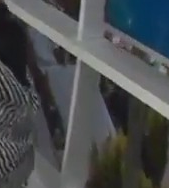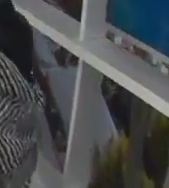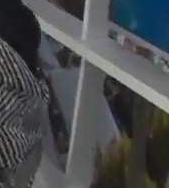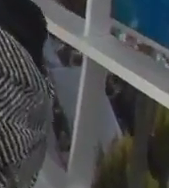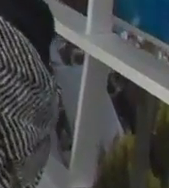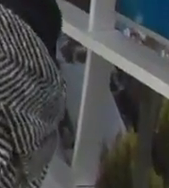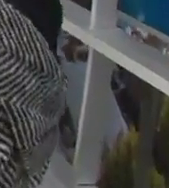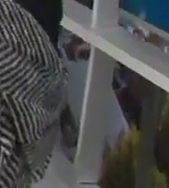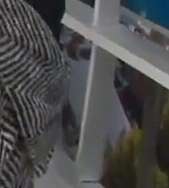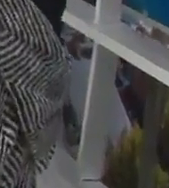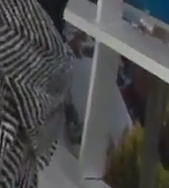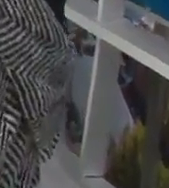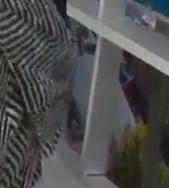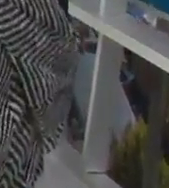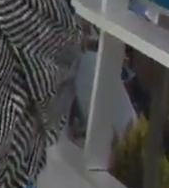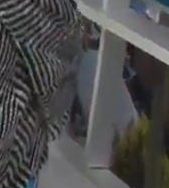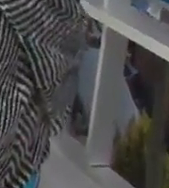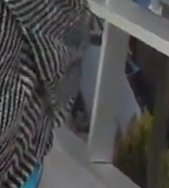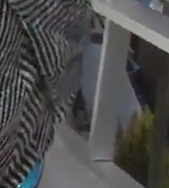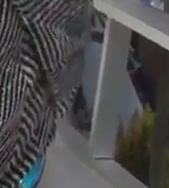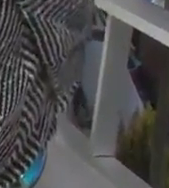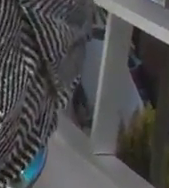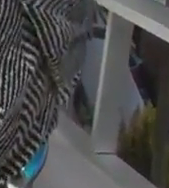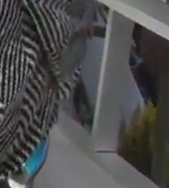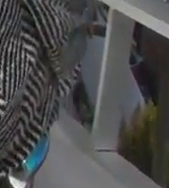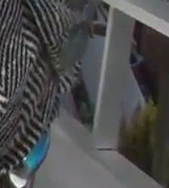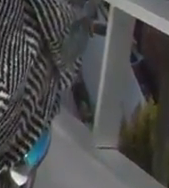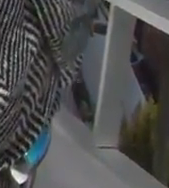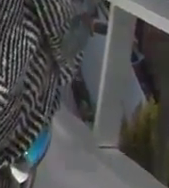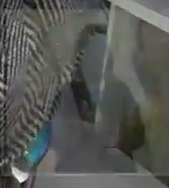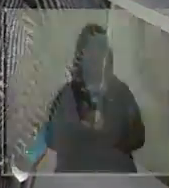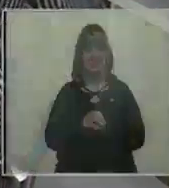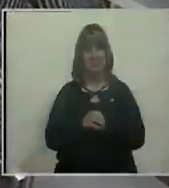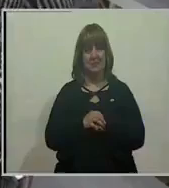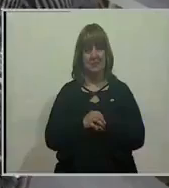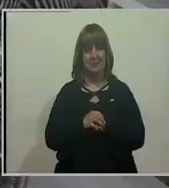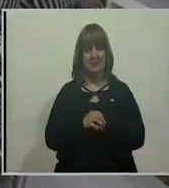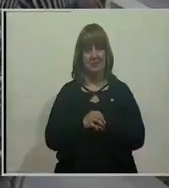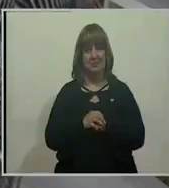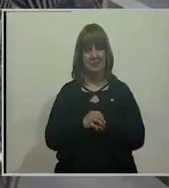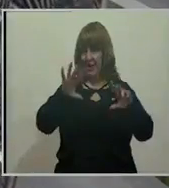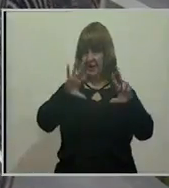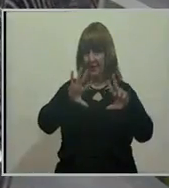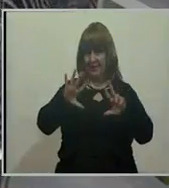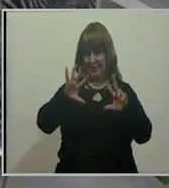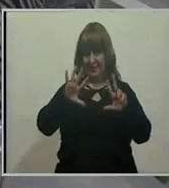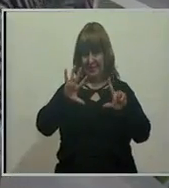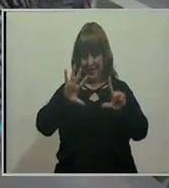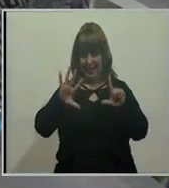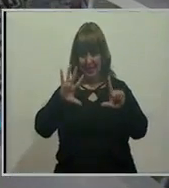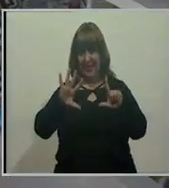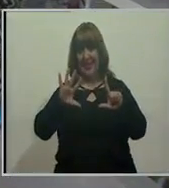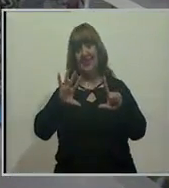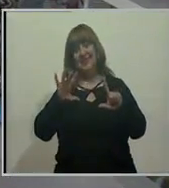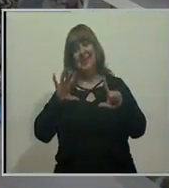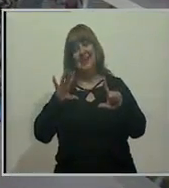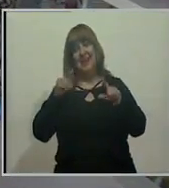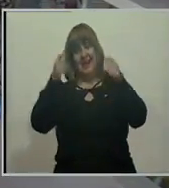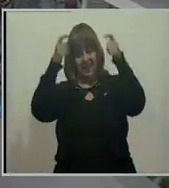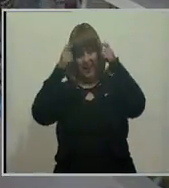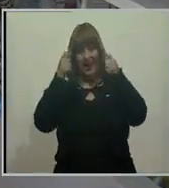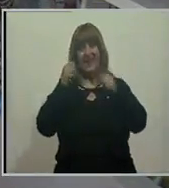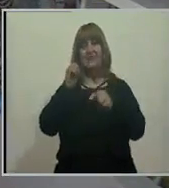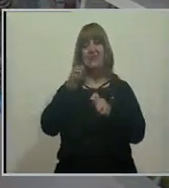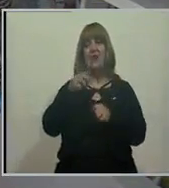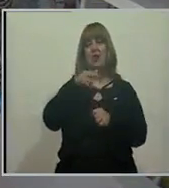Las chicas de Siete Reinas, además de las organizadoras, de las coach, tenemos todo, por supuesto. Voy a presentar Silvina García